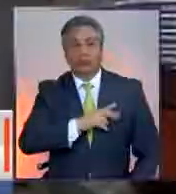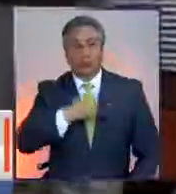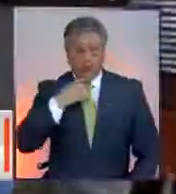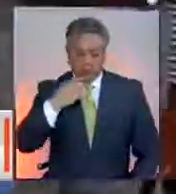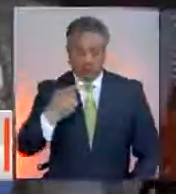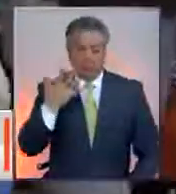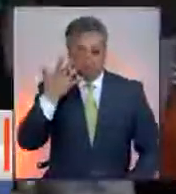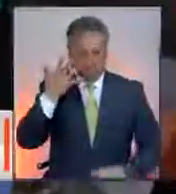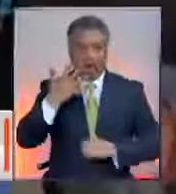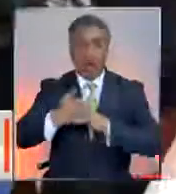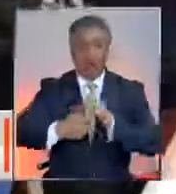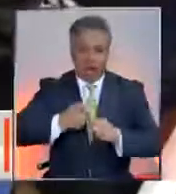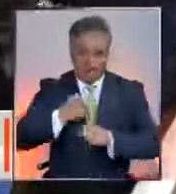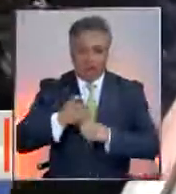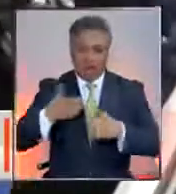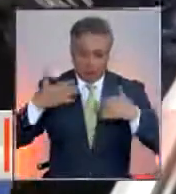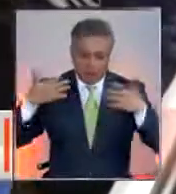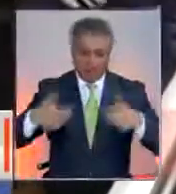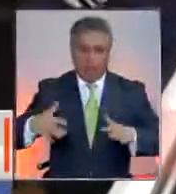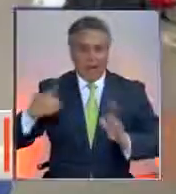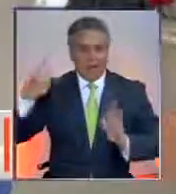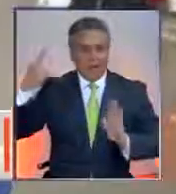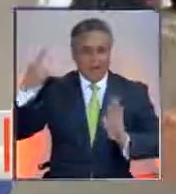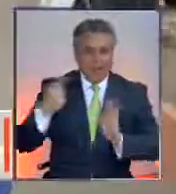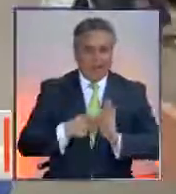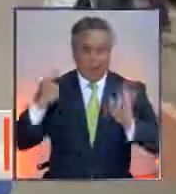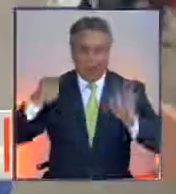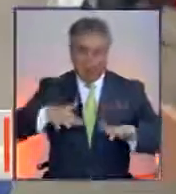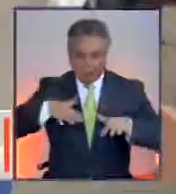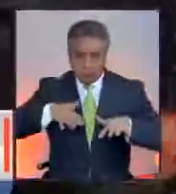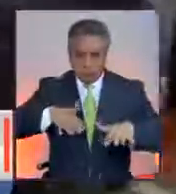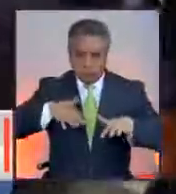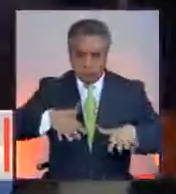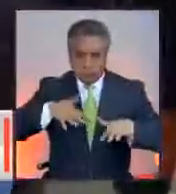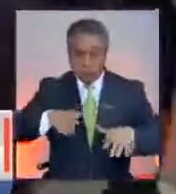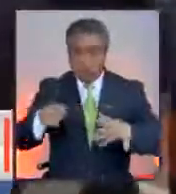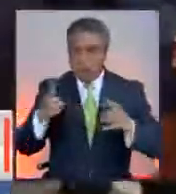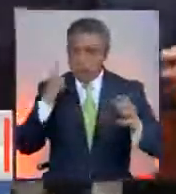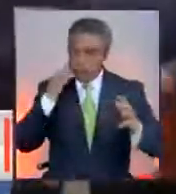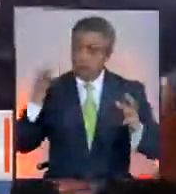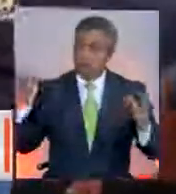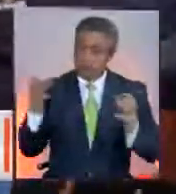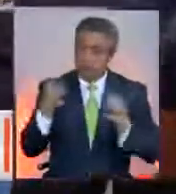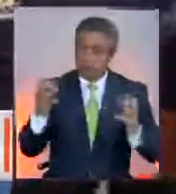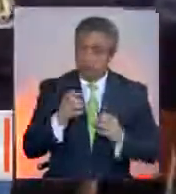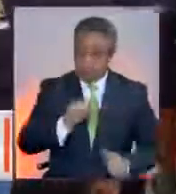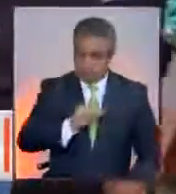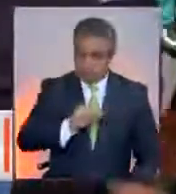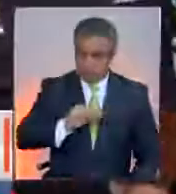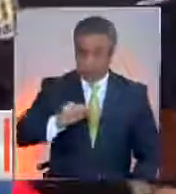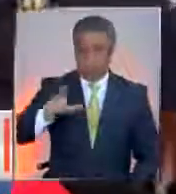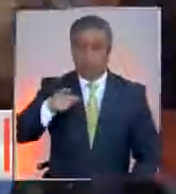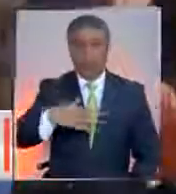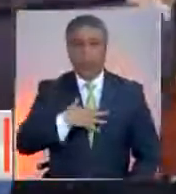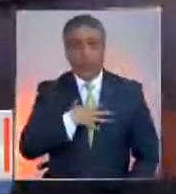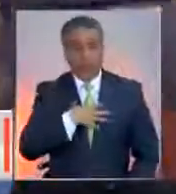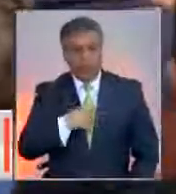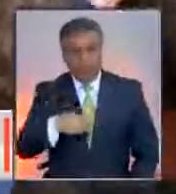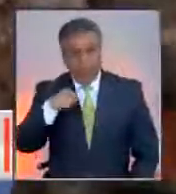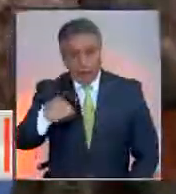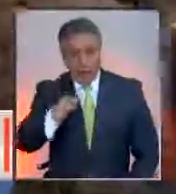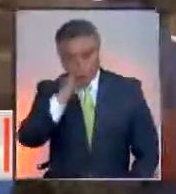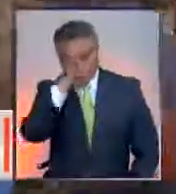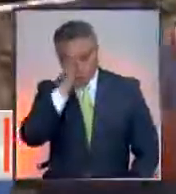soportado más de 1.000 marchas de protesta, con violencia creciente. El hijo menor de Eduardo Lara, funcionario de la